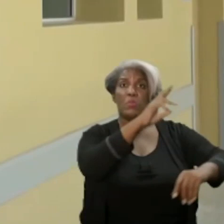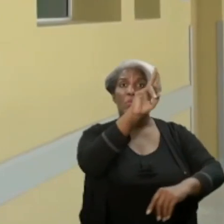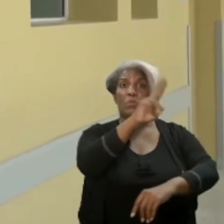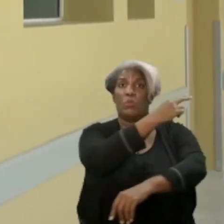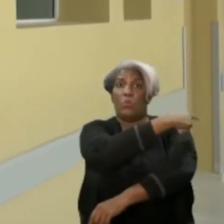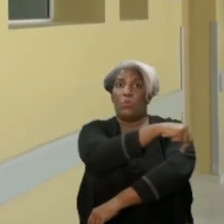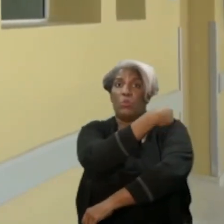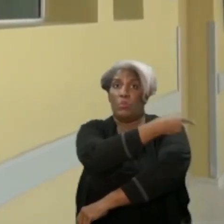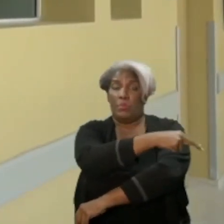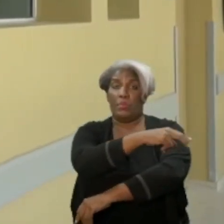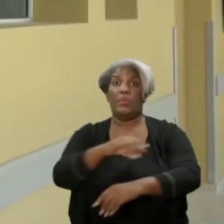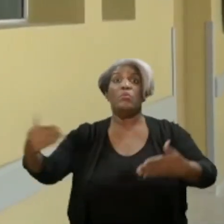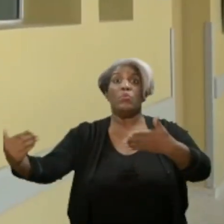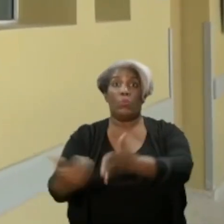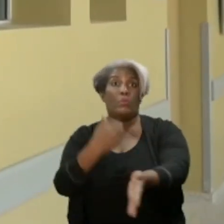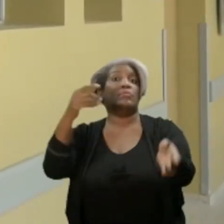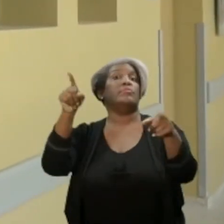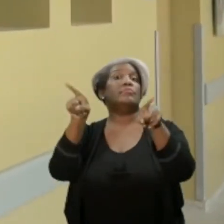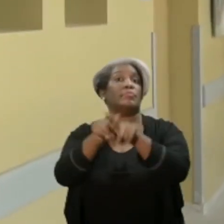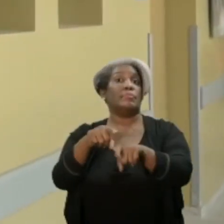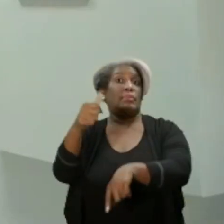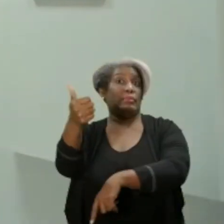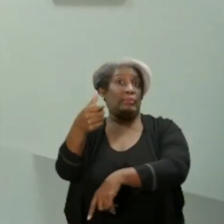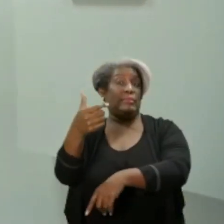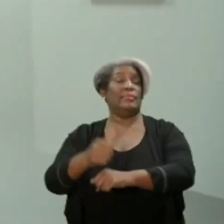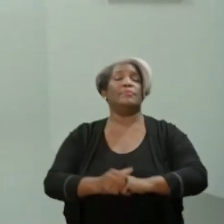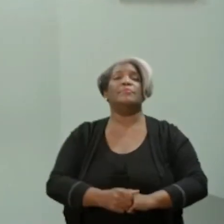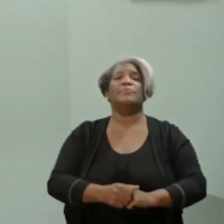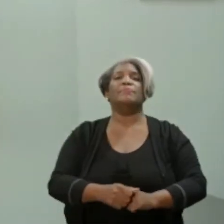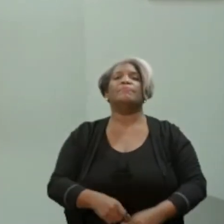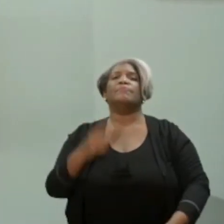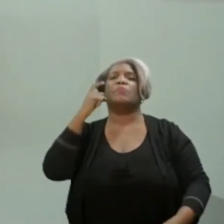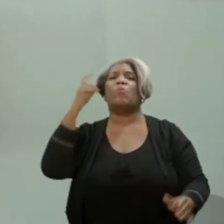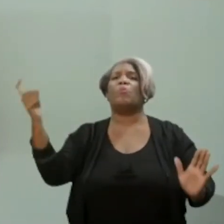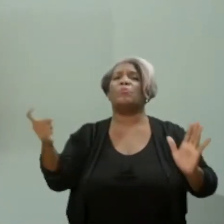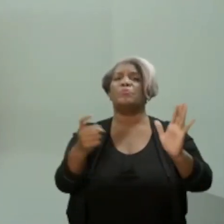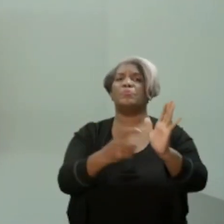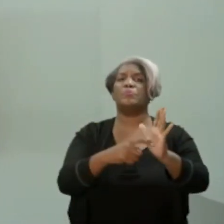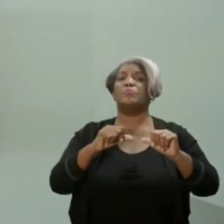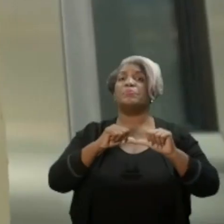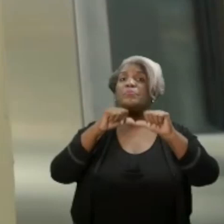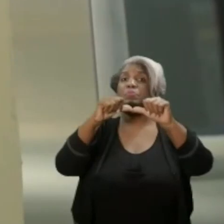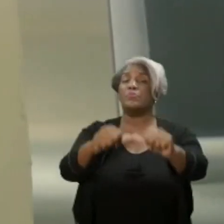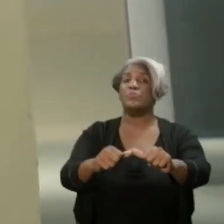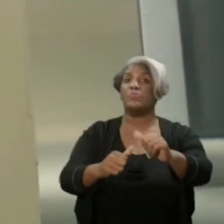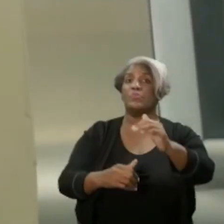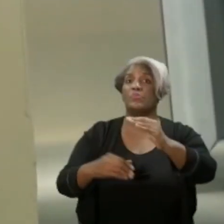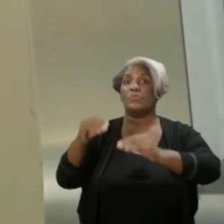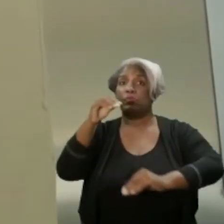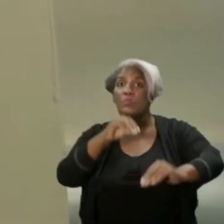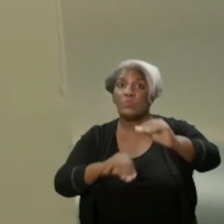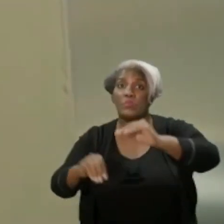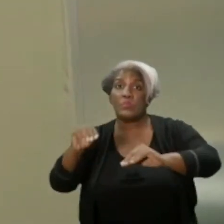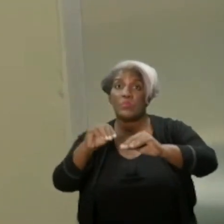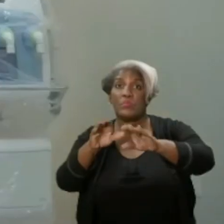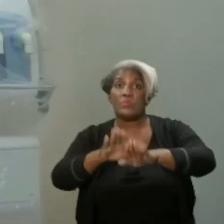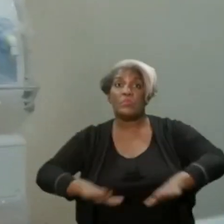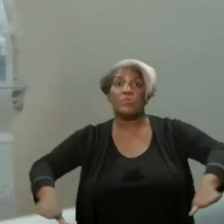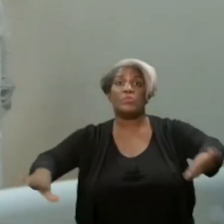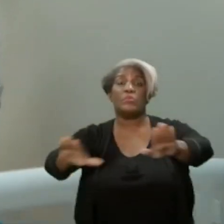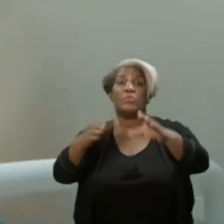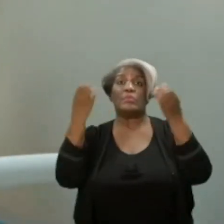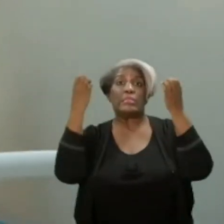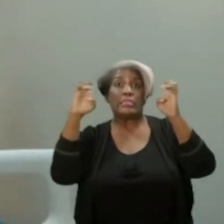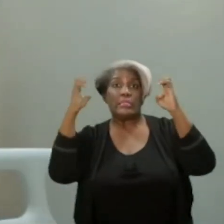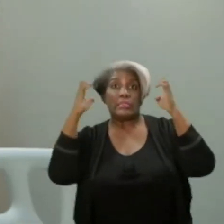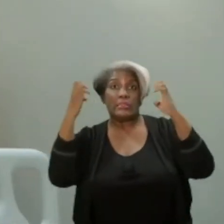inaugurado 10 más. Además, cabe destacar que están continuando los trabajos de adecuación y ampliación de áreas de emergencia